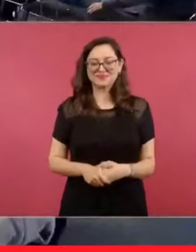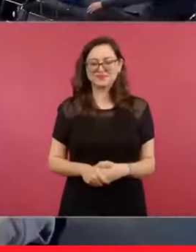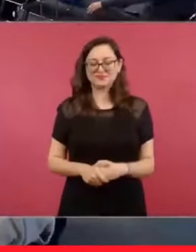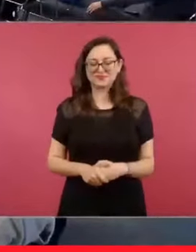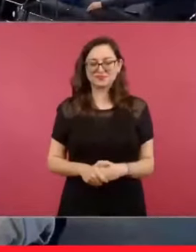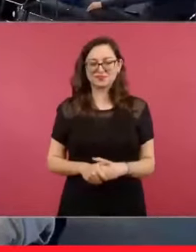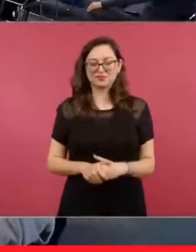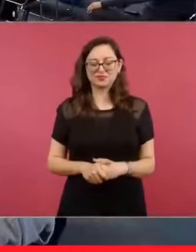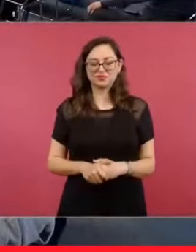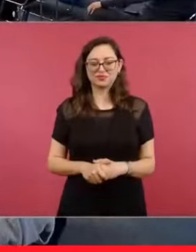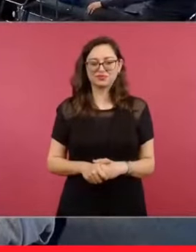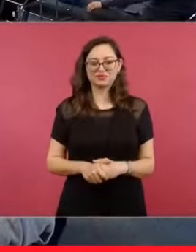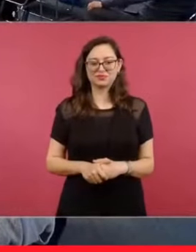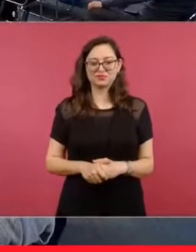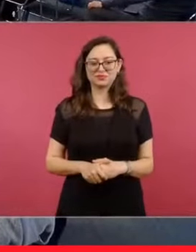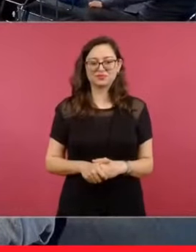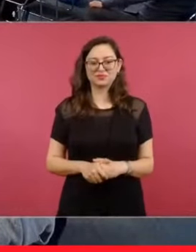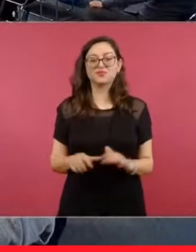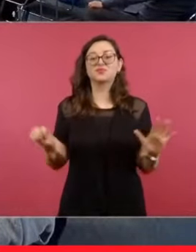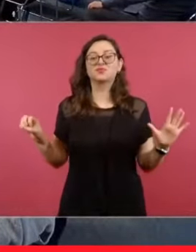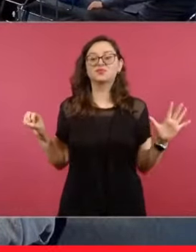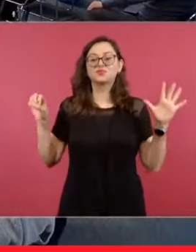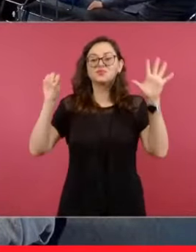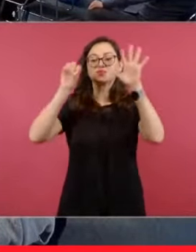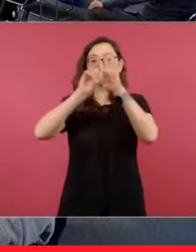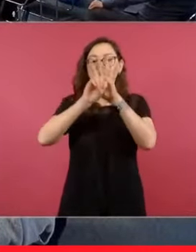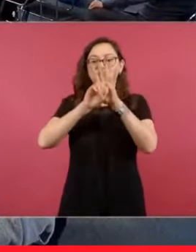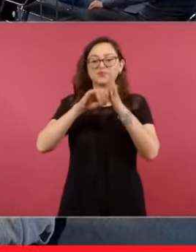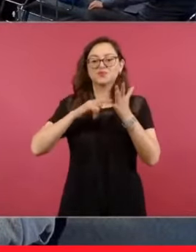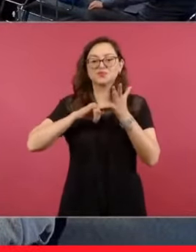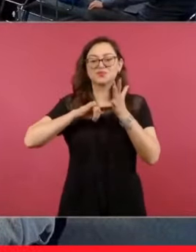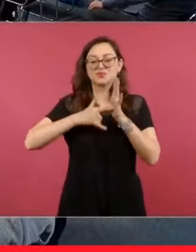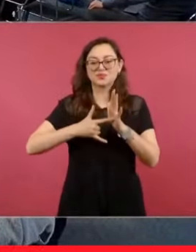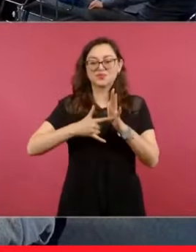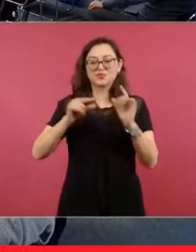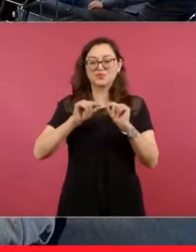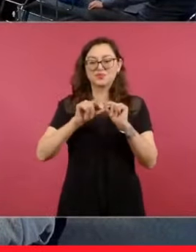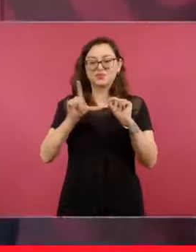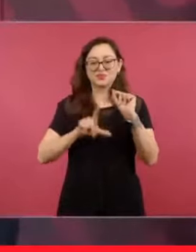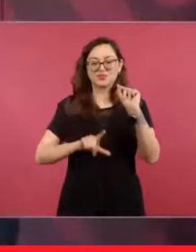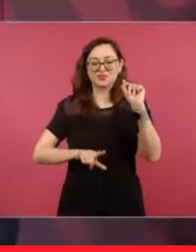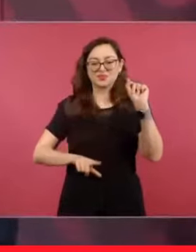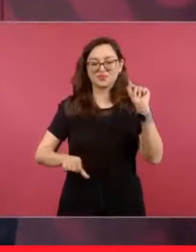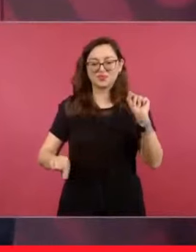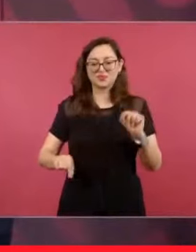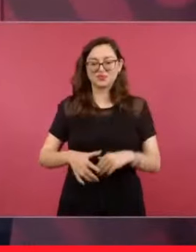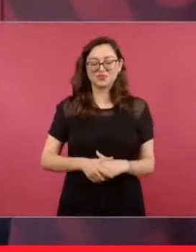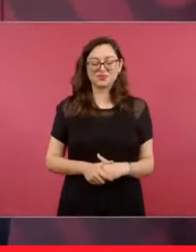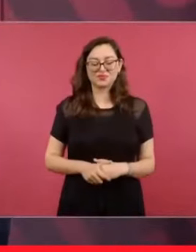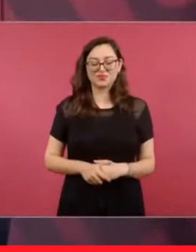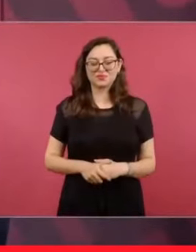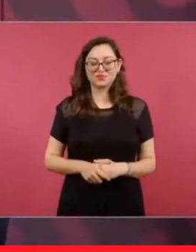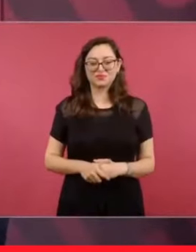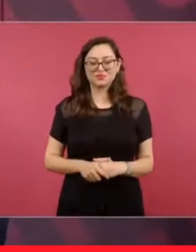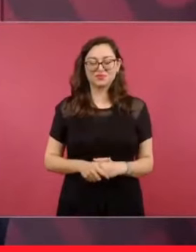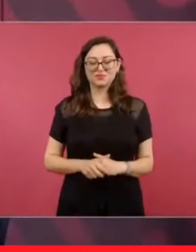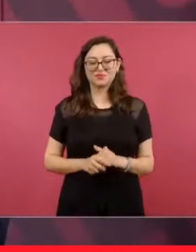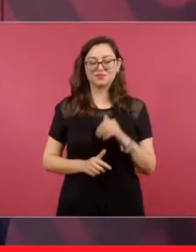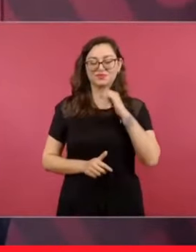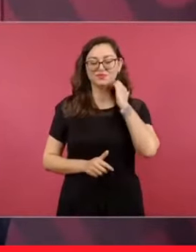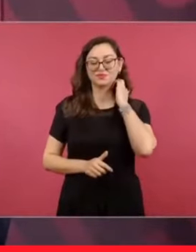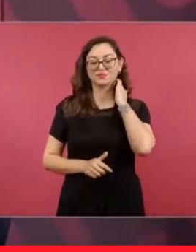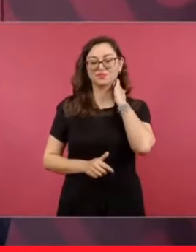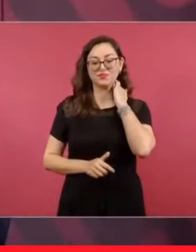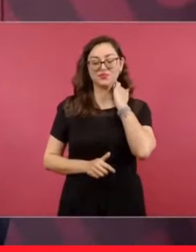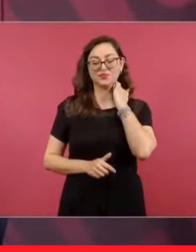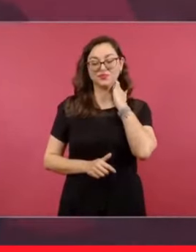nacional el eclipse de la hora nacional se eclipso la hora nacional por la